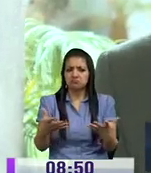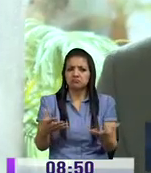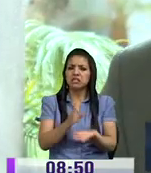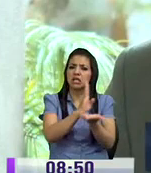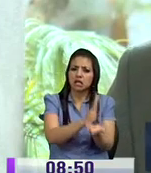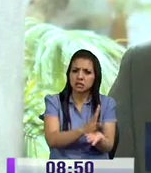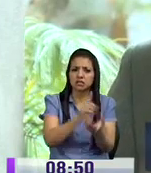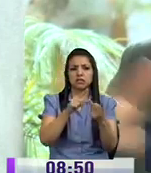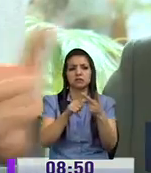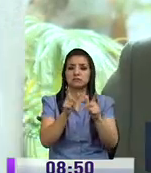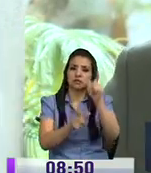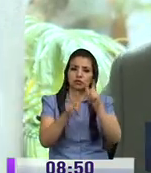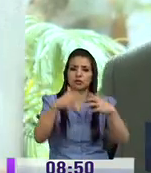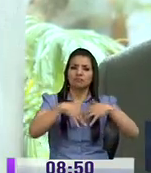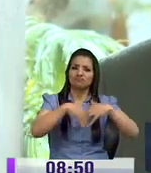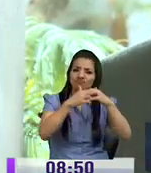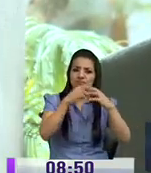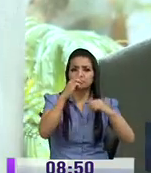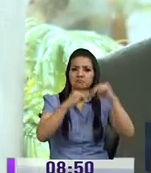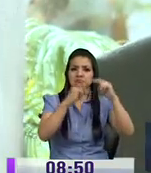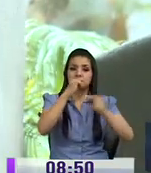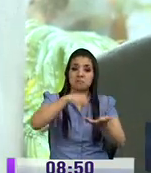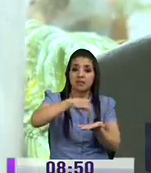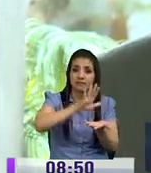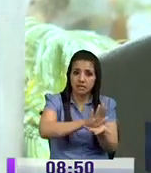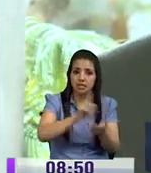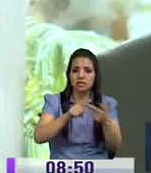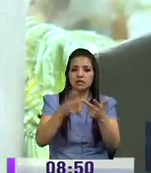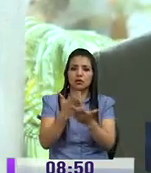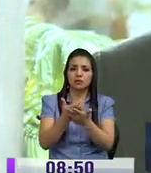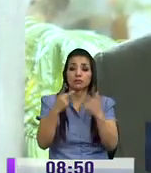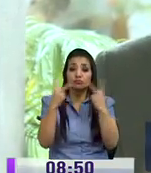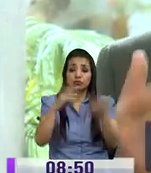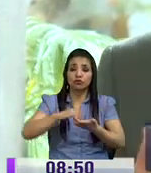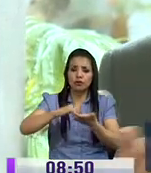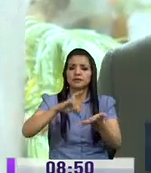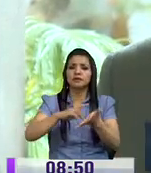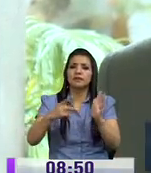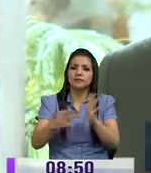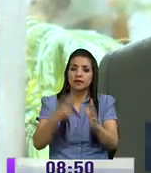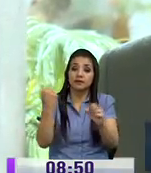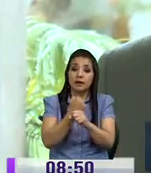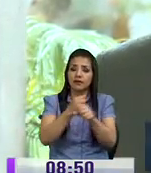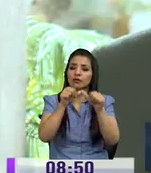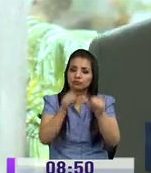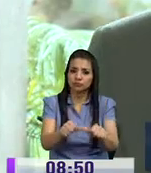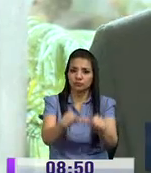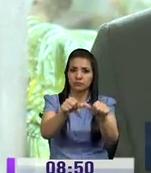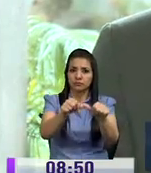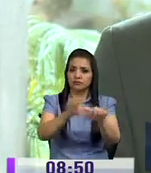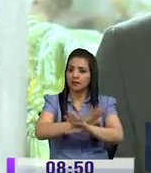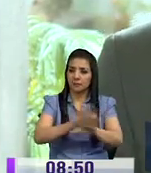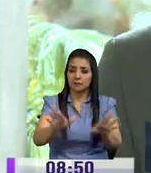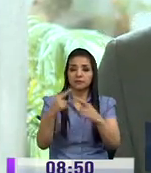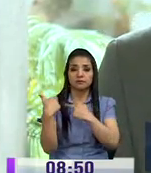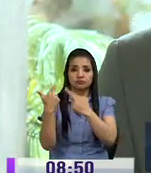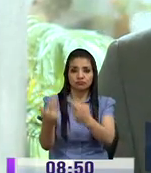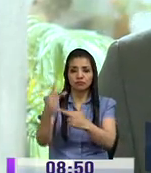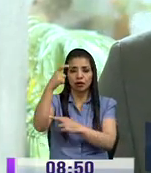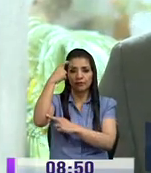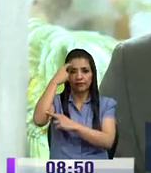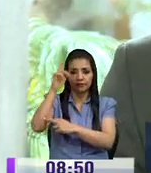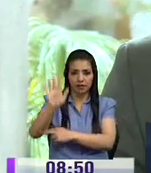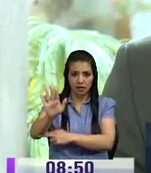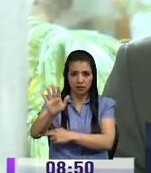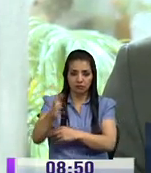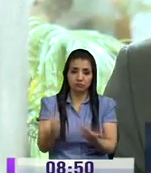social, a las personas beneficiarias de la reconstrucción y a las de la economía popular y solidaria que el trabajo se sigue, porque es lo que le corresponde al gobierno nacional.